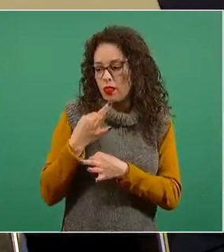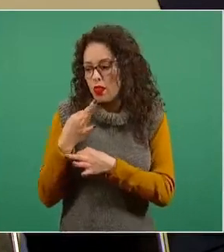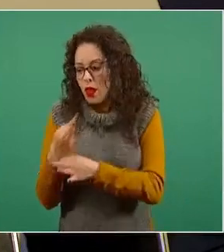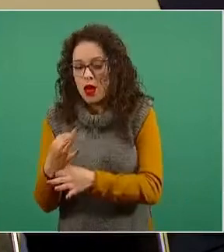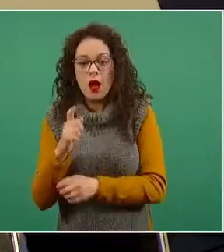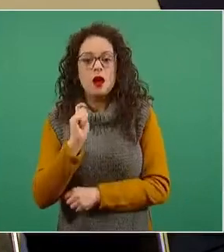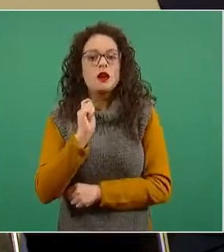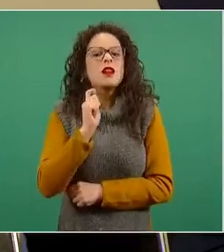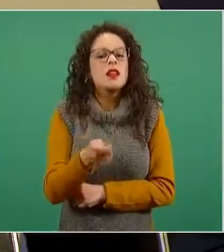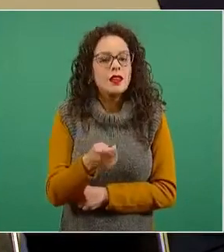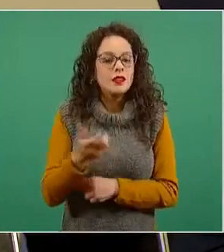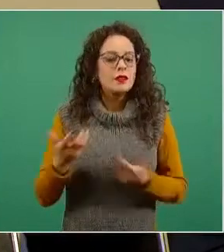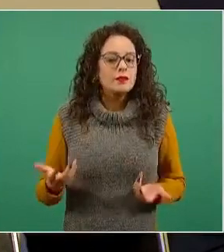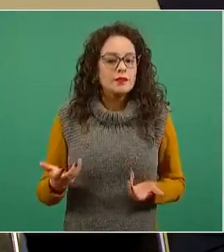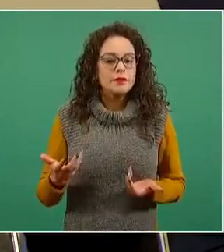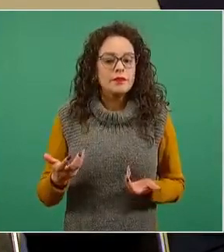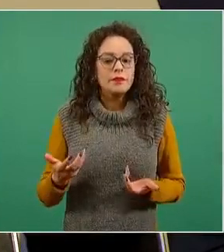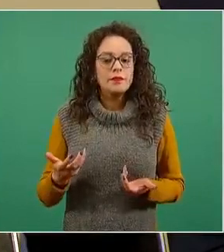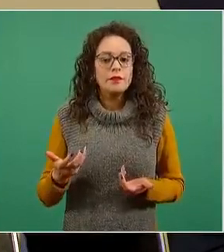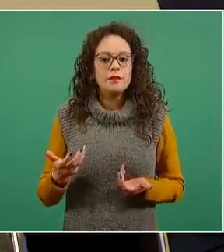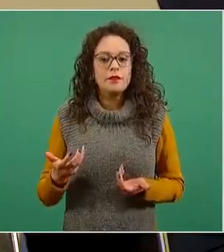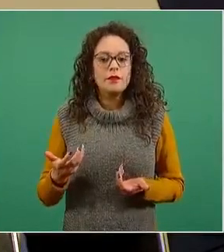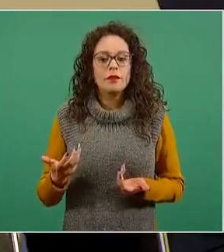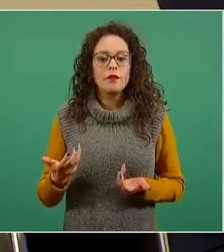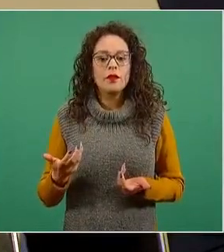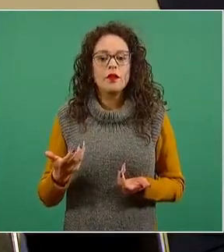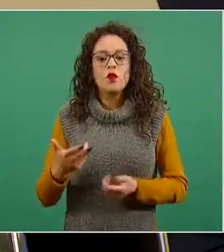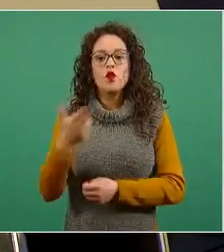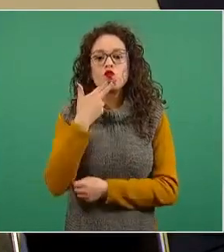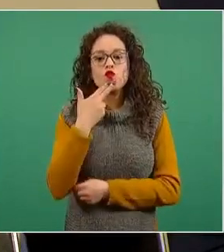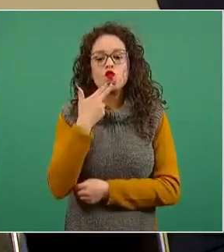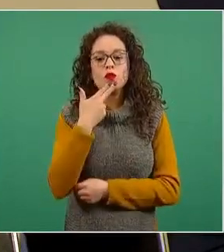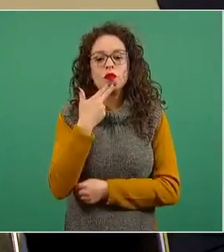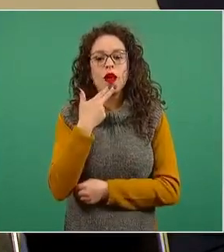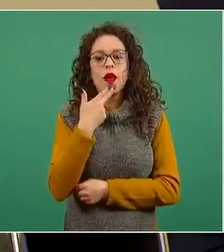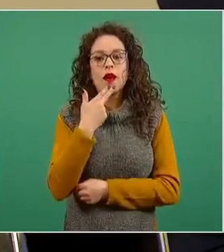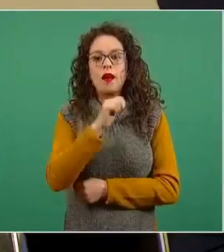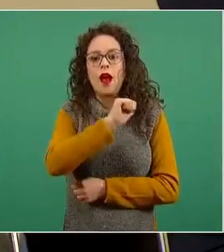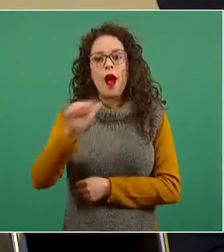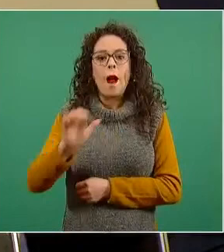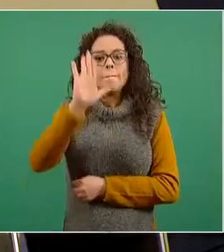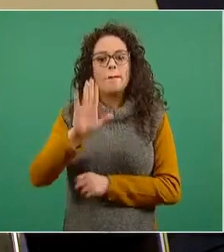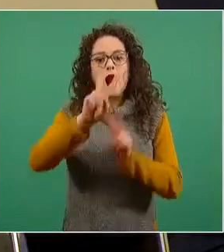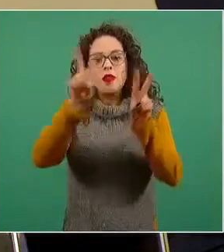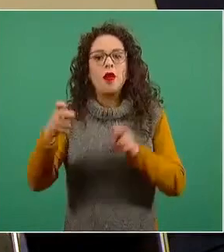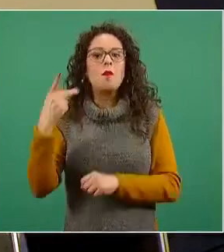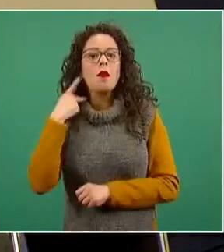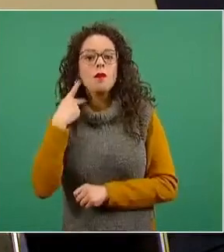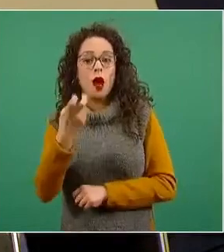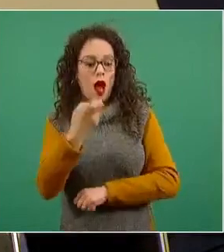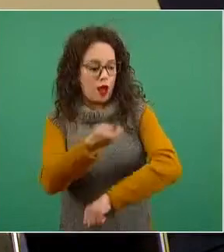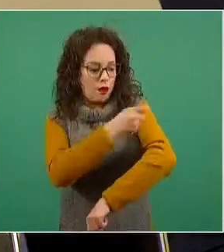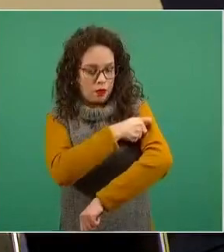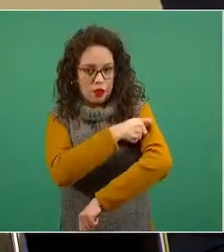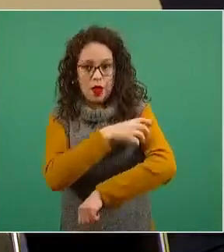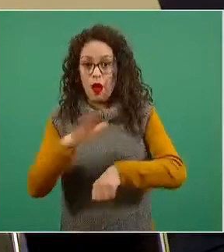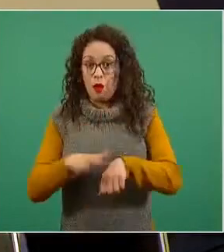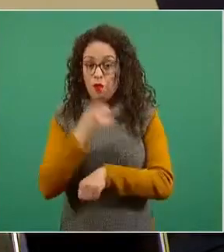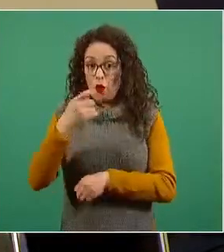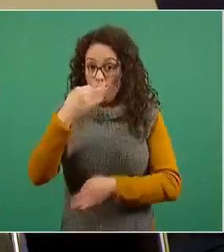intentar pues usar políticamente esta vacunación, sobre todo porque va a coincidir la vacunación